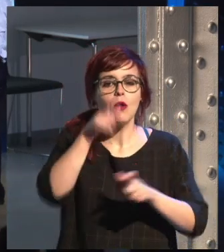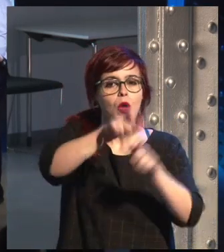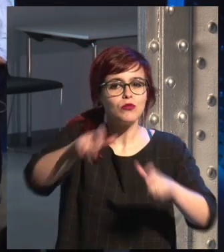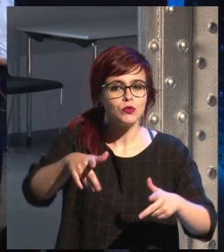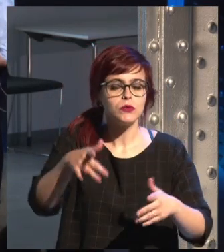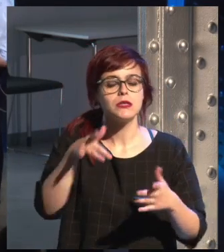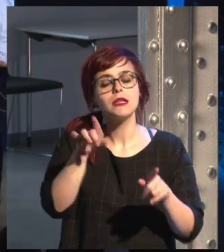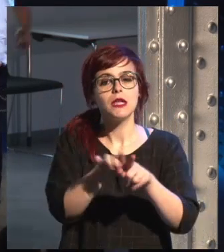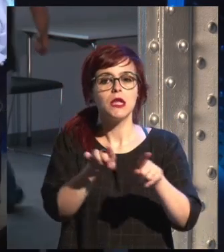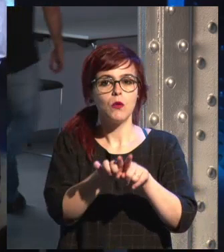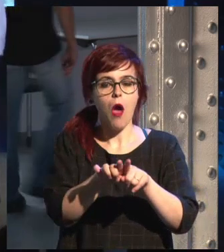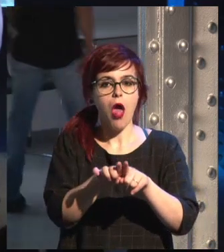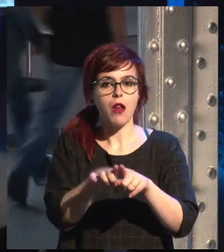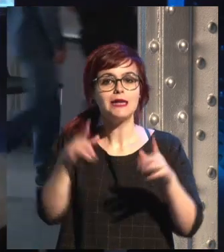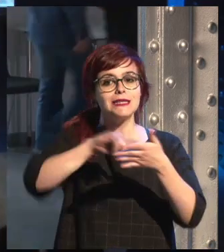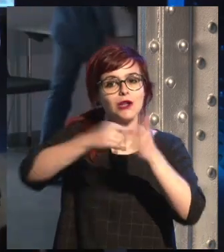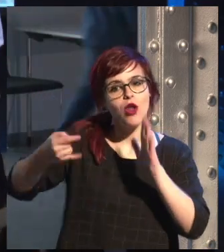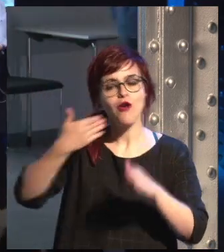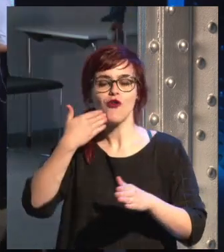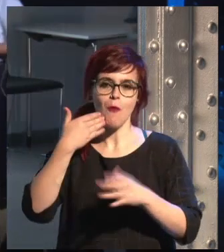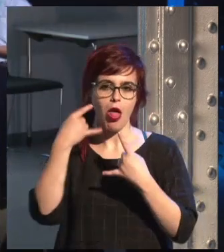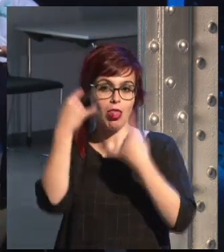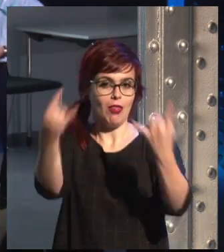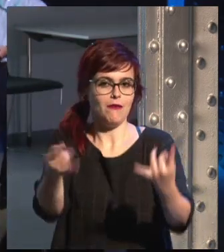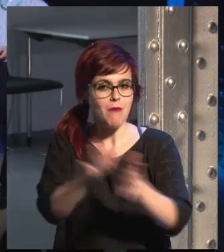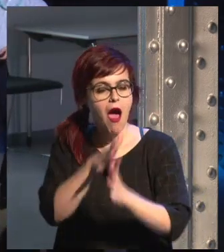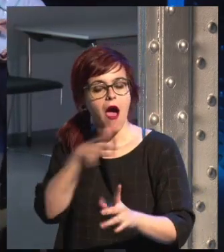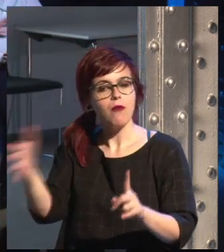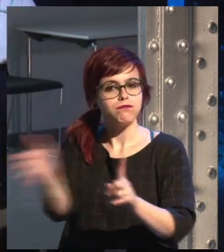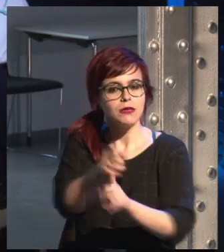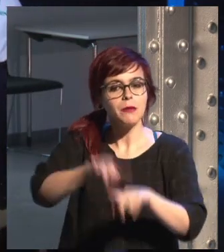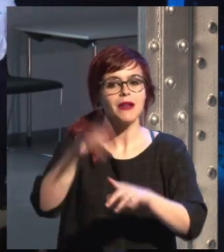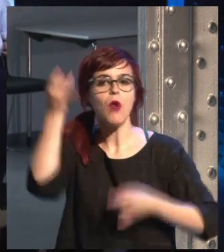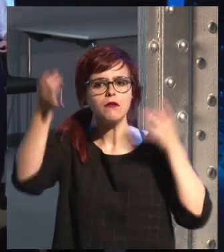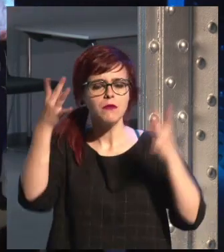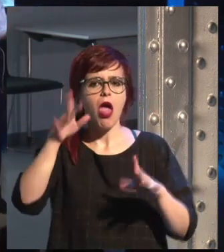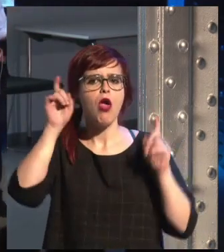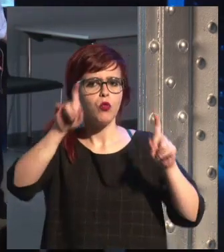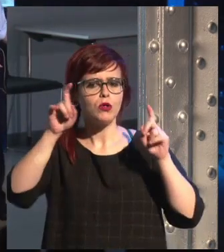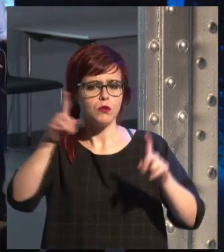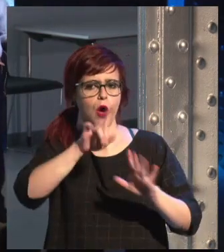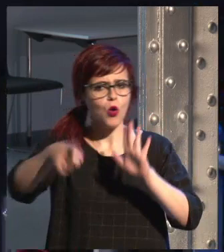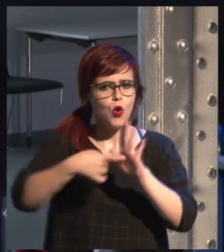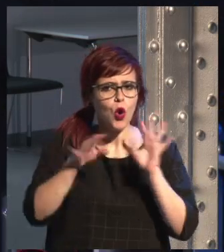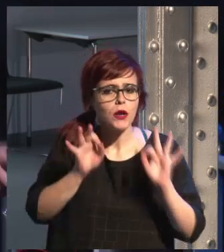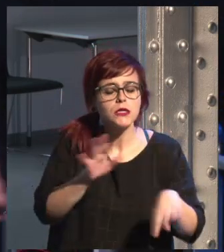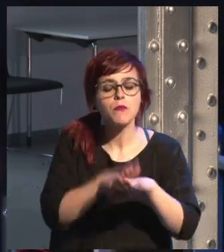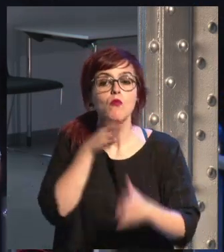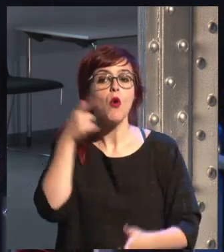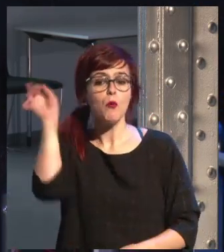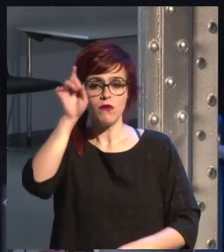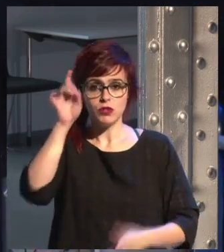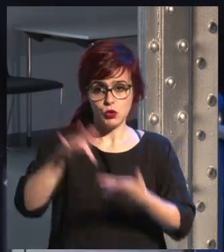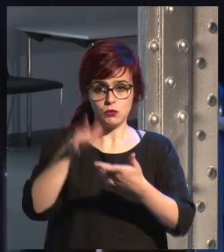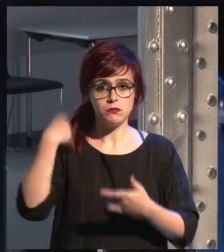tecnología como reclamo. Y luego además sería una actividad educativa completa, es decir, el profesor antes de que el aula se